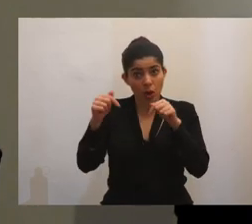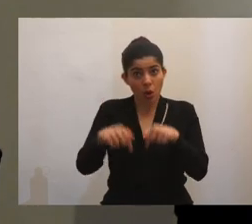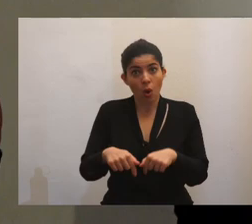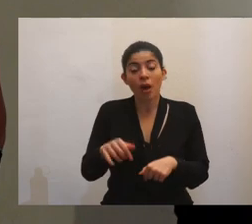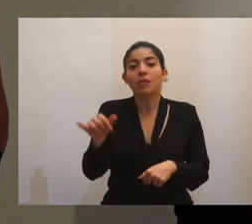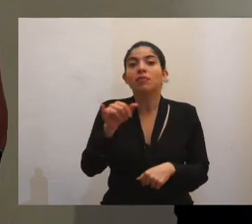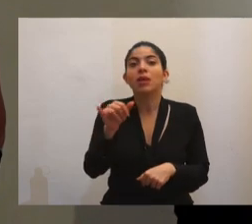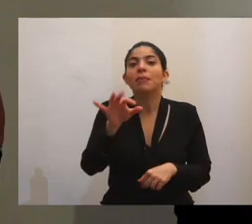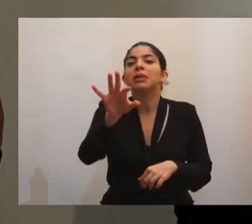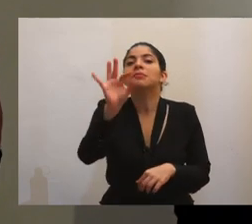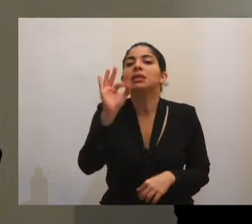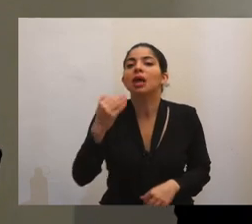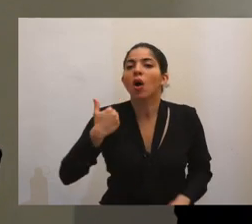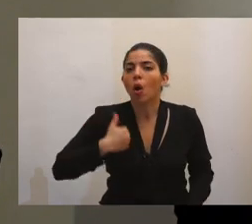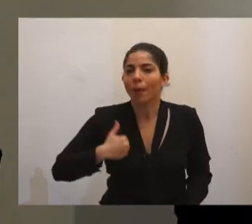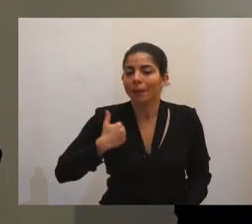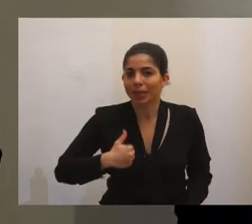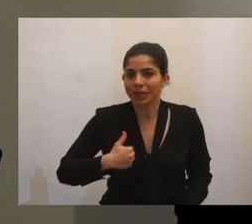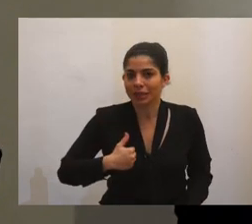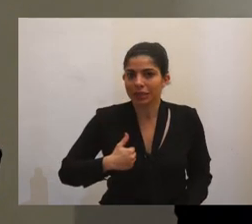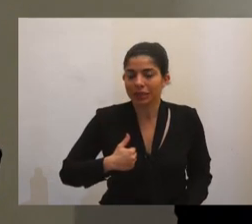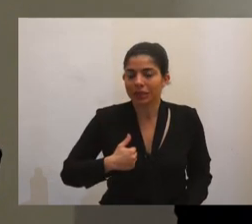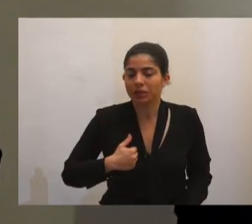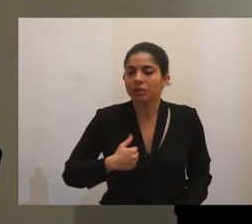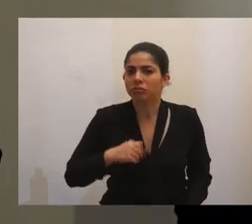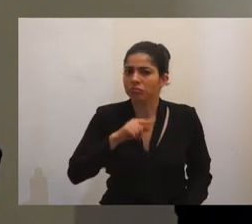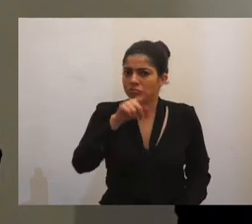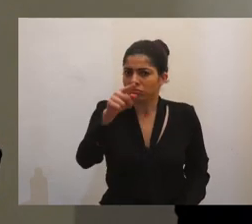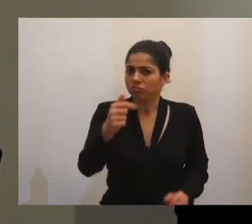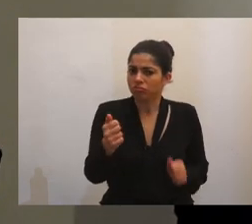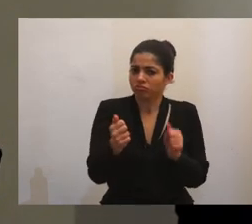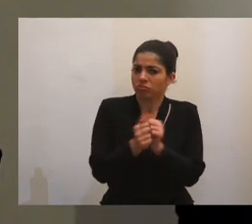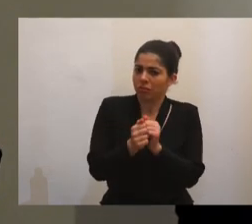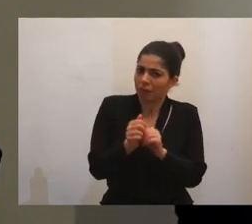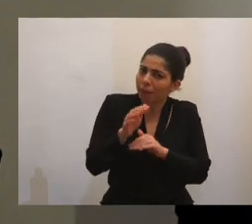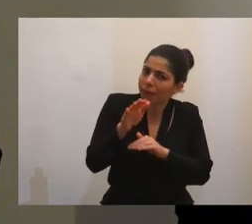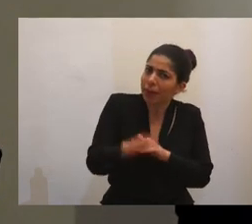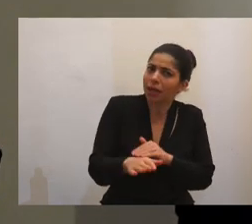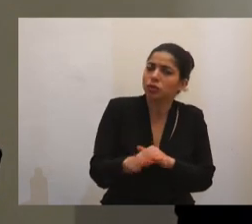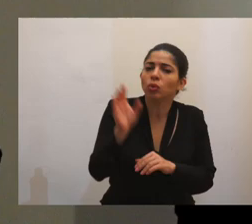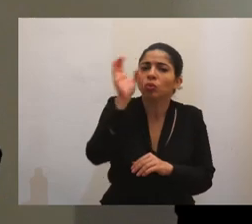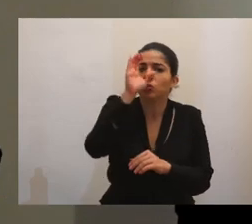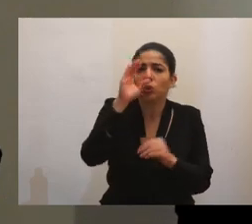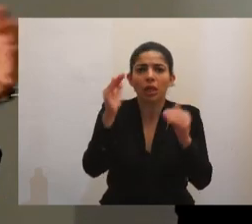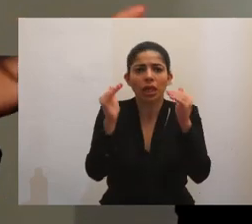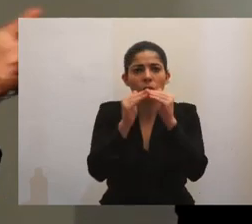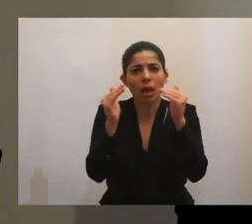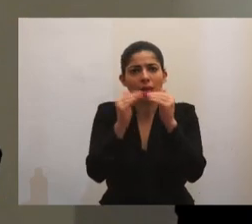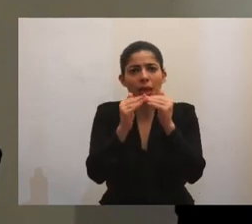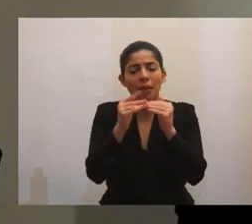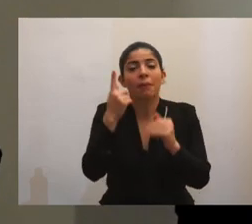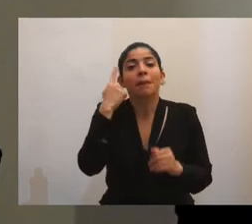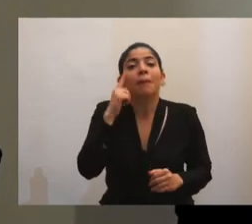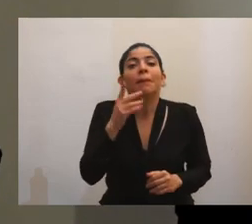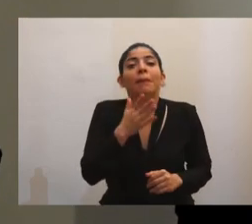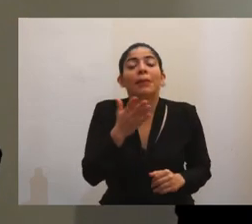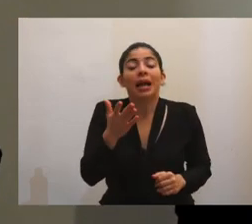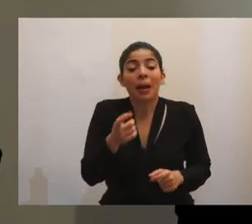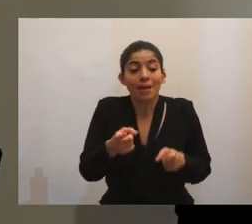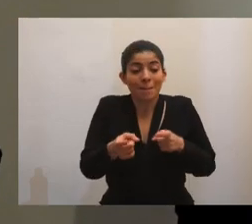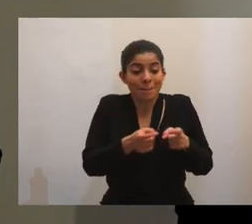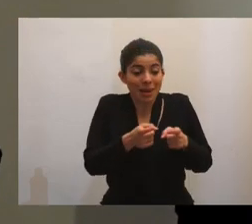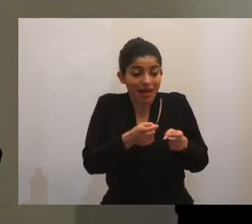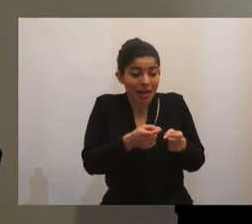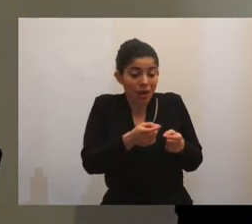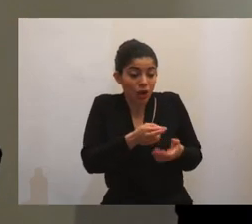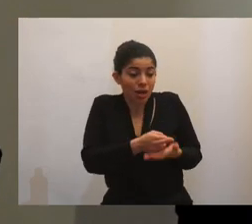estamos invitando a los hombres a realmente dar un paso adelante para la igualdad, para que efectivamente el manejo de los